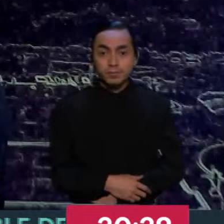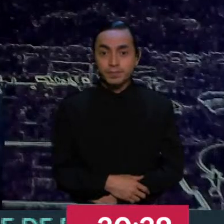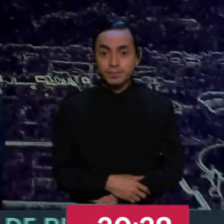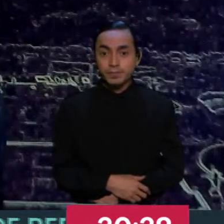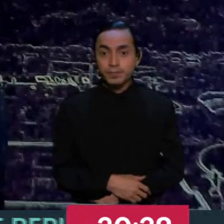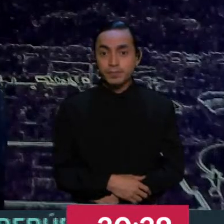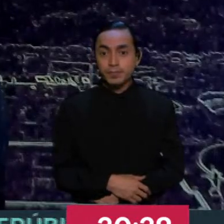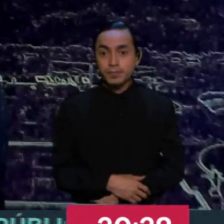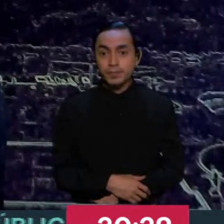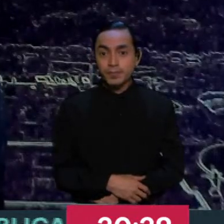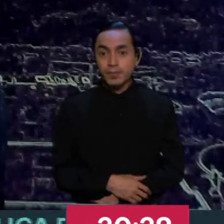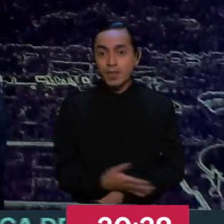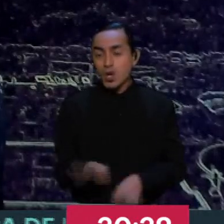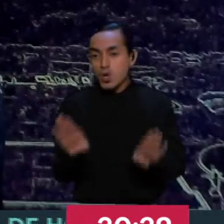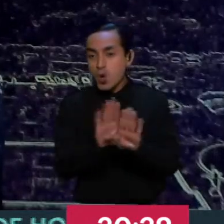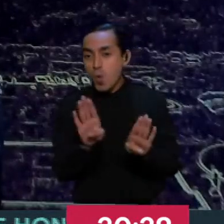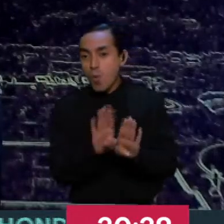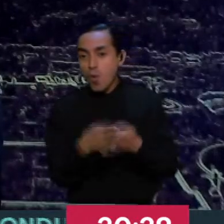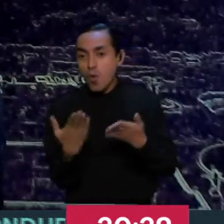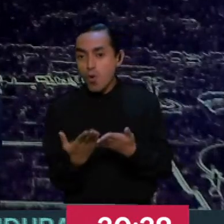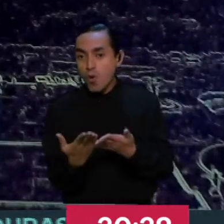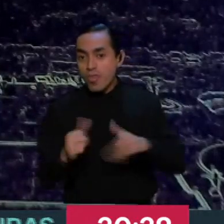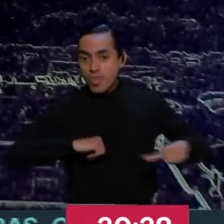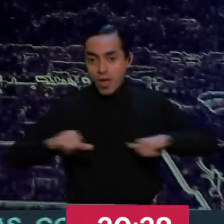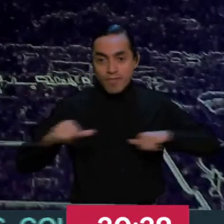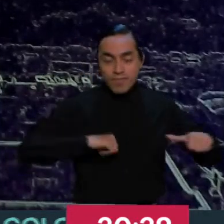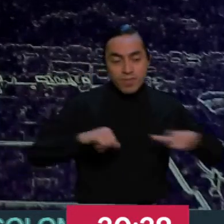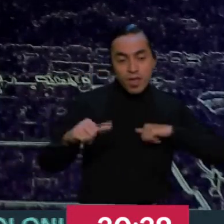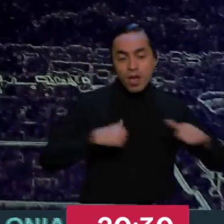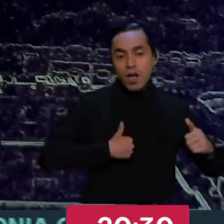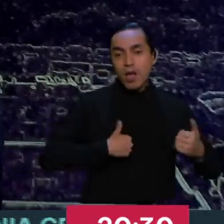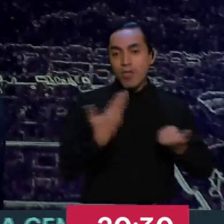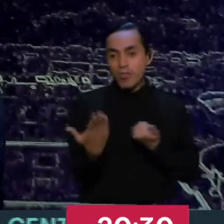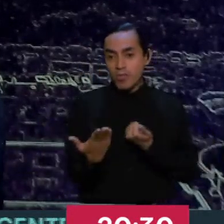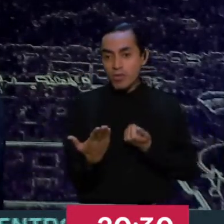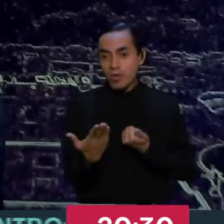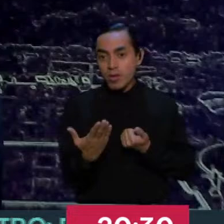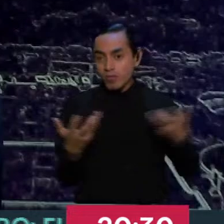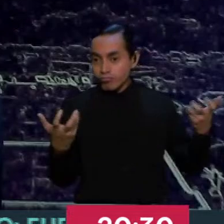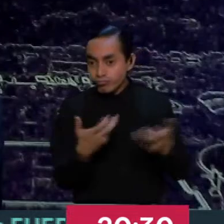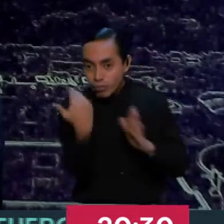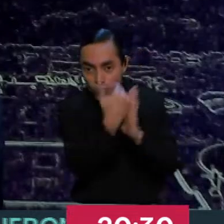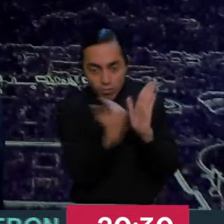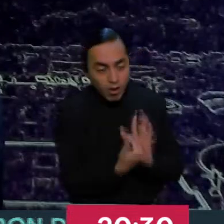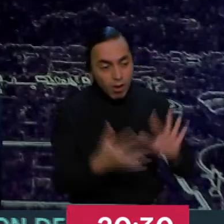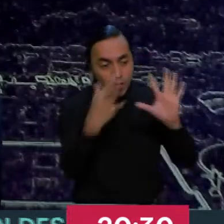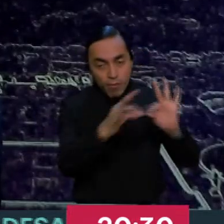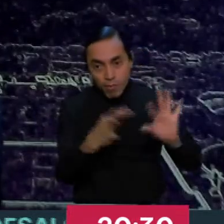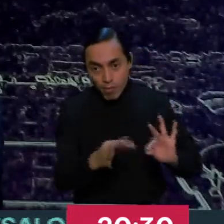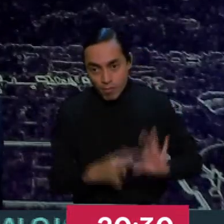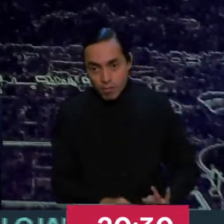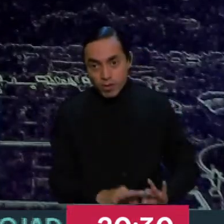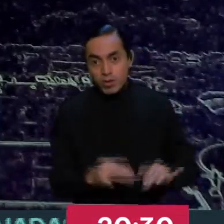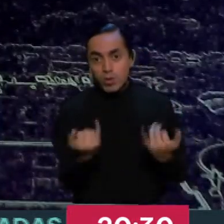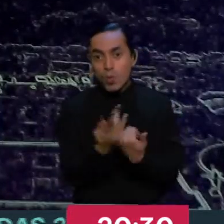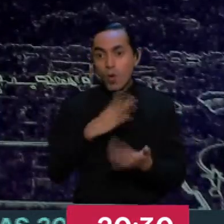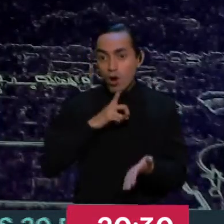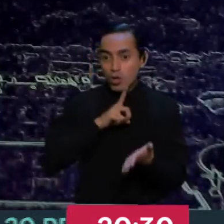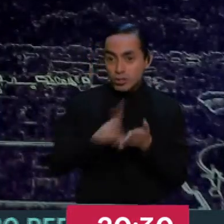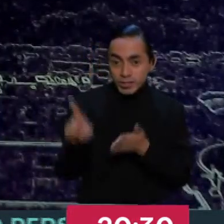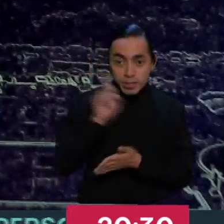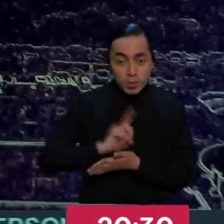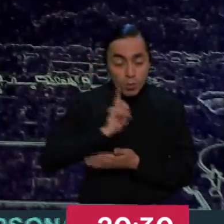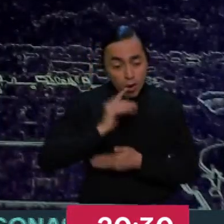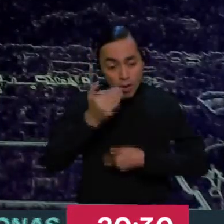Tendrá que ser a través de un ejercicio de rendición de cuentas, a ver cuánto van a avanzar los derechos de las